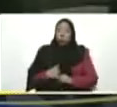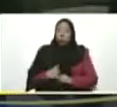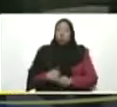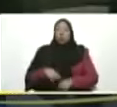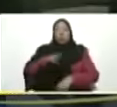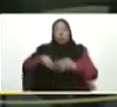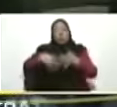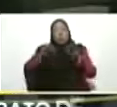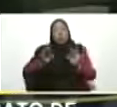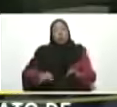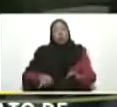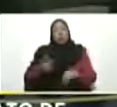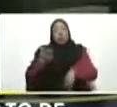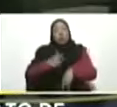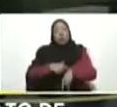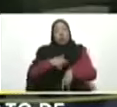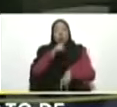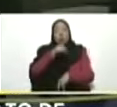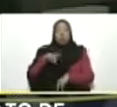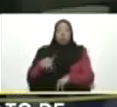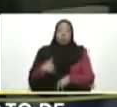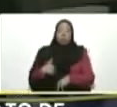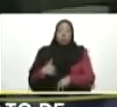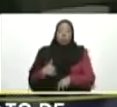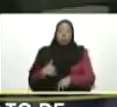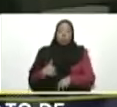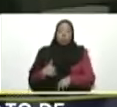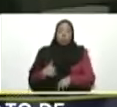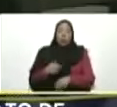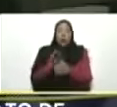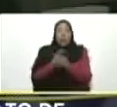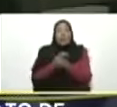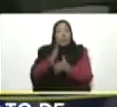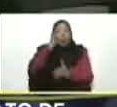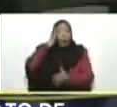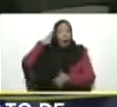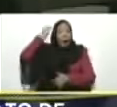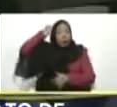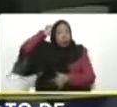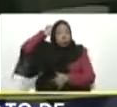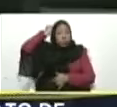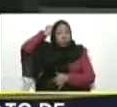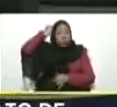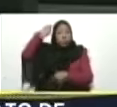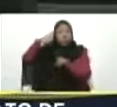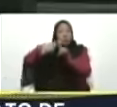llegar a tiempo, Alex, llegar a tiempo.